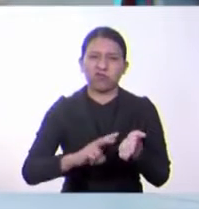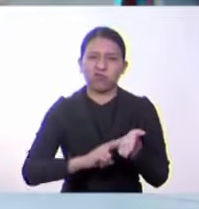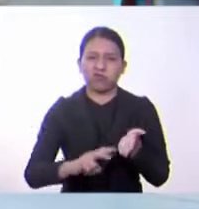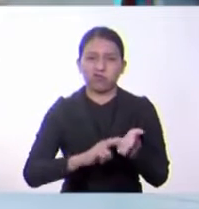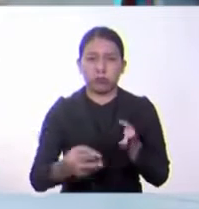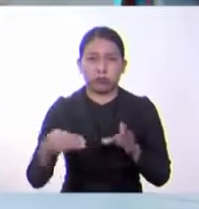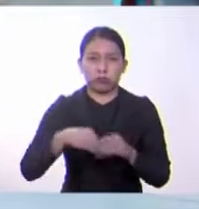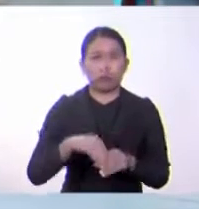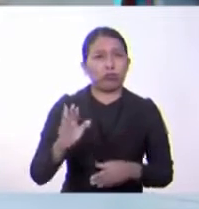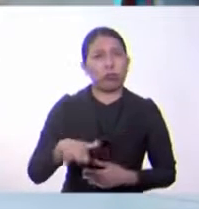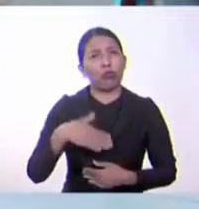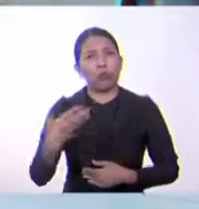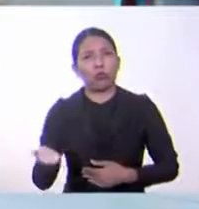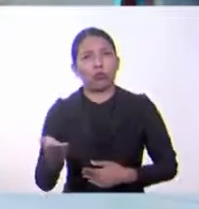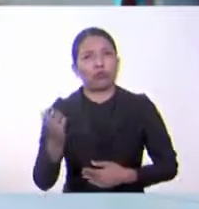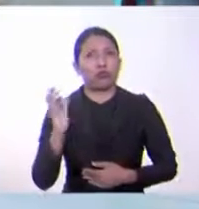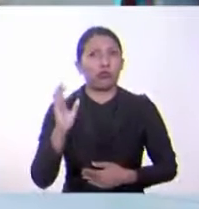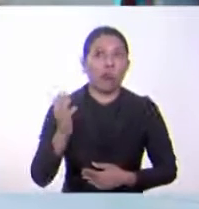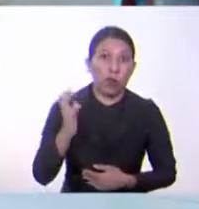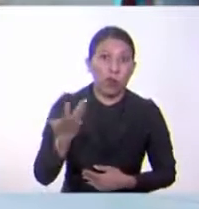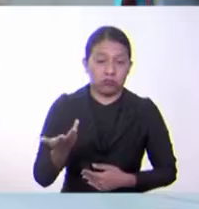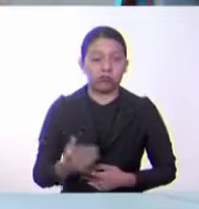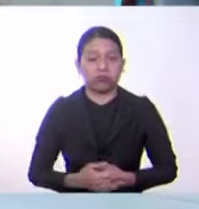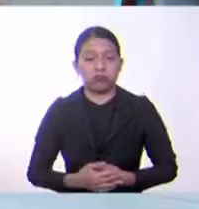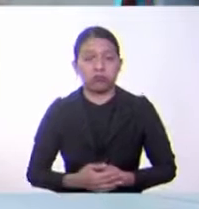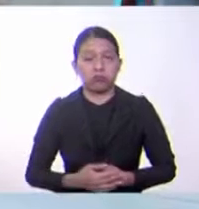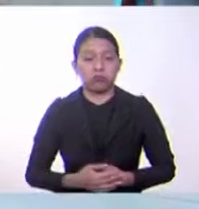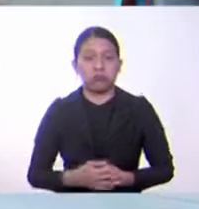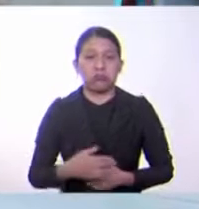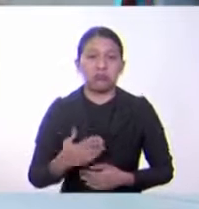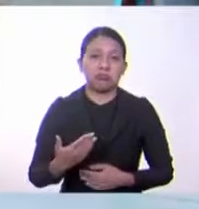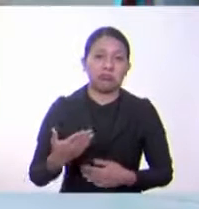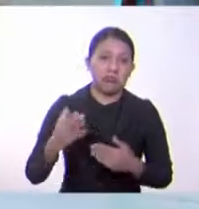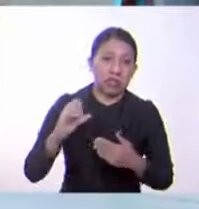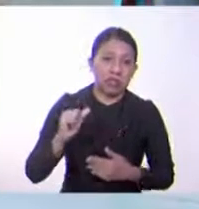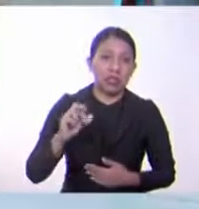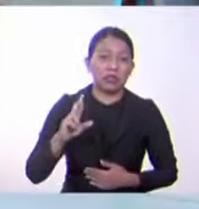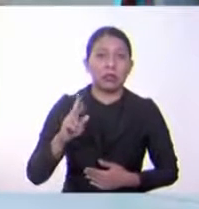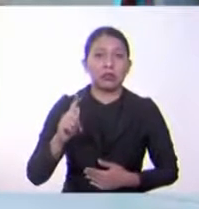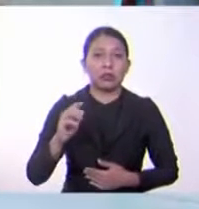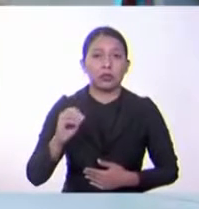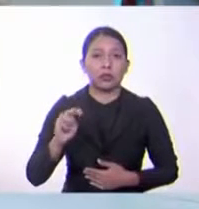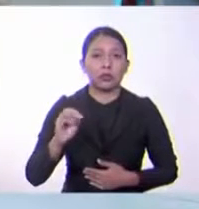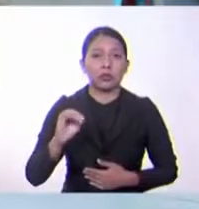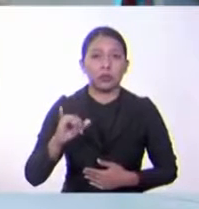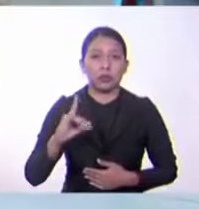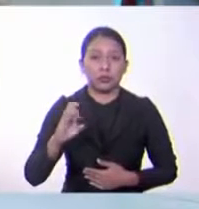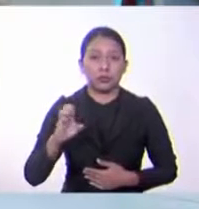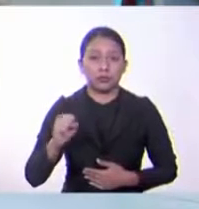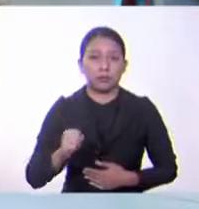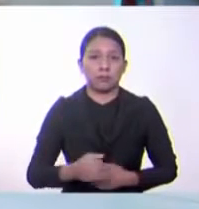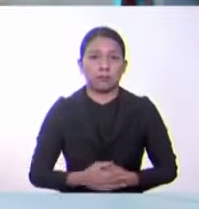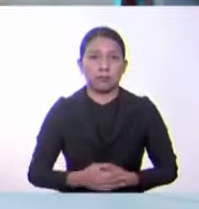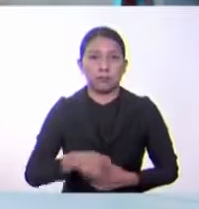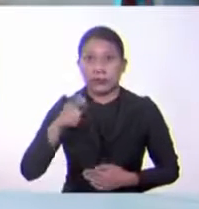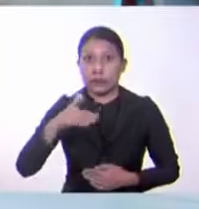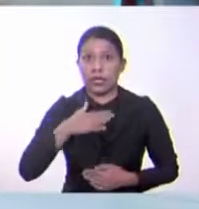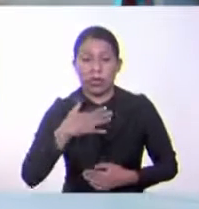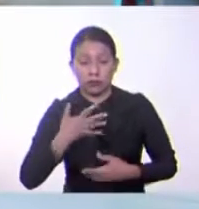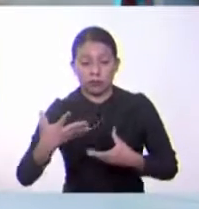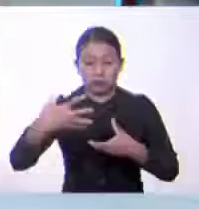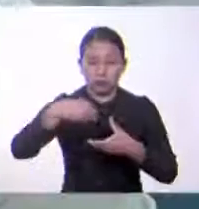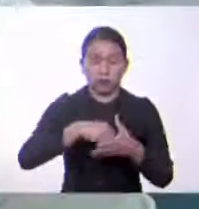guardan otro tipo de pigmentos, como bien podrían ser carotenoides, antófilas. Se encuentran en estructuras